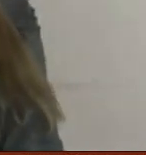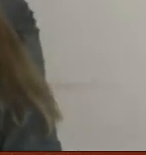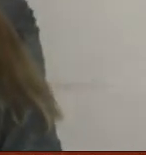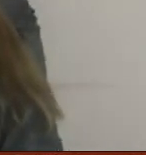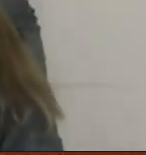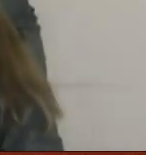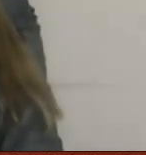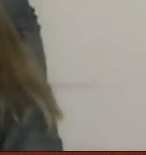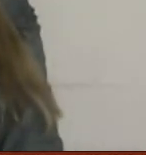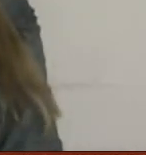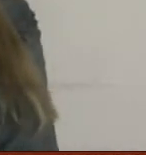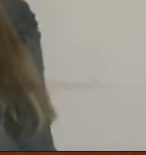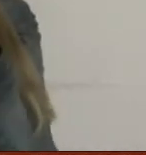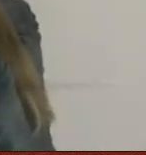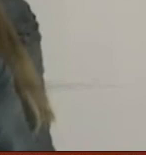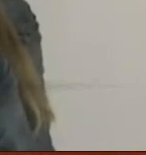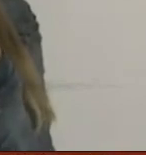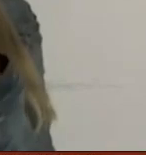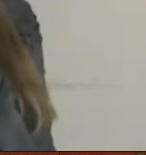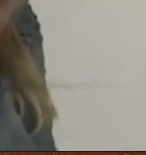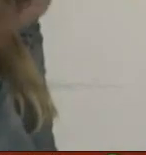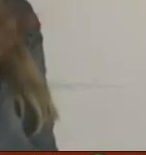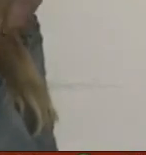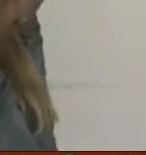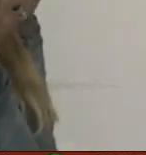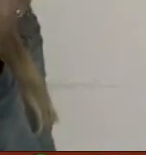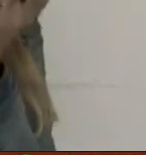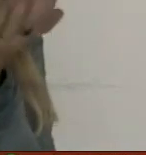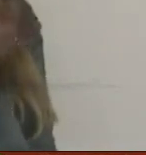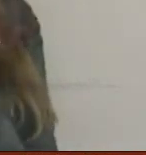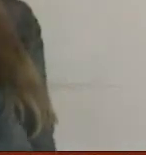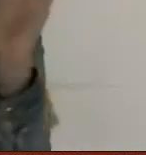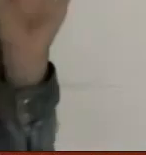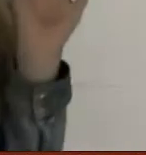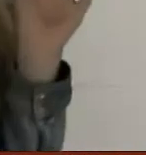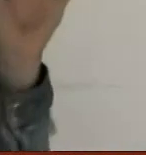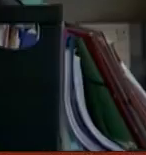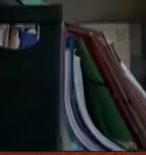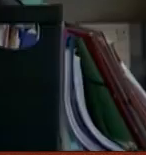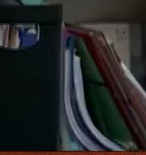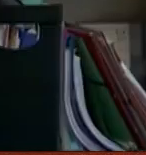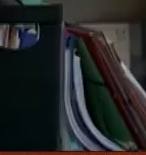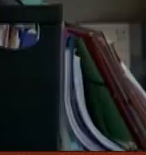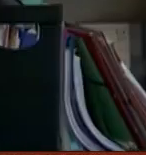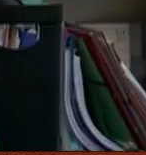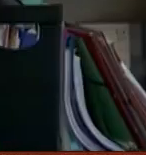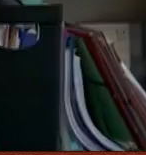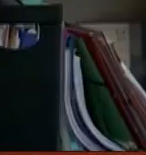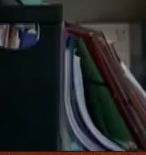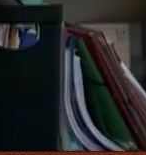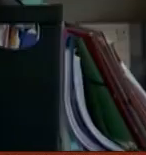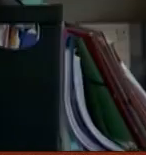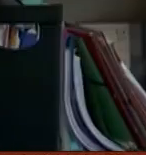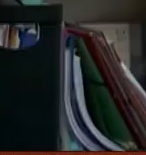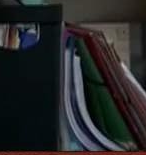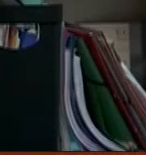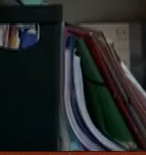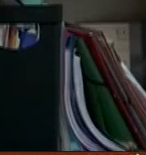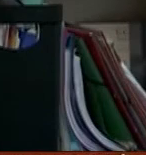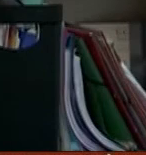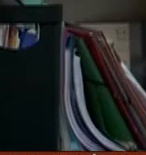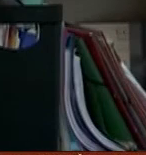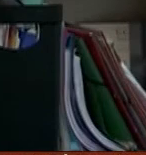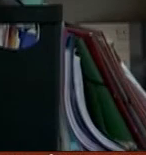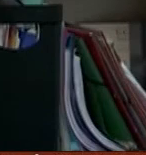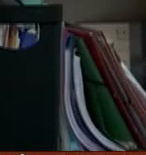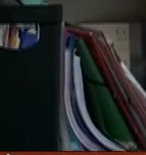a exigirle a su cuerpo unos niveles que pareciera que rayan en la demencia. Y la historia de esta